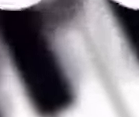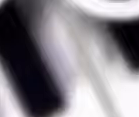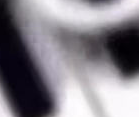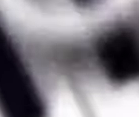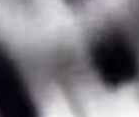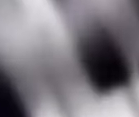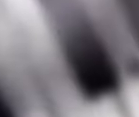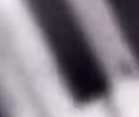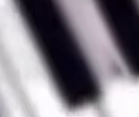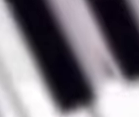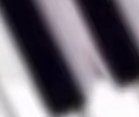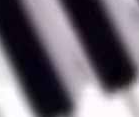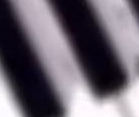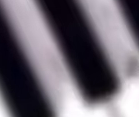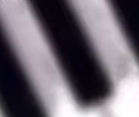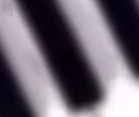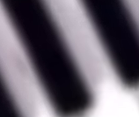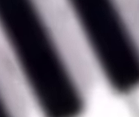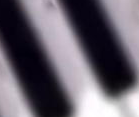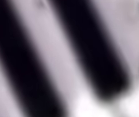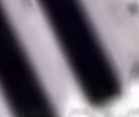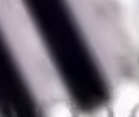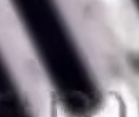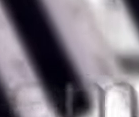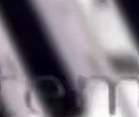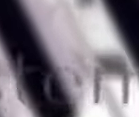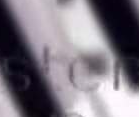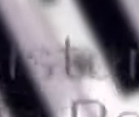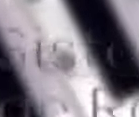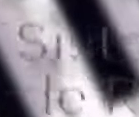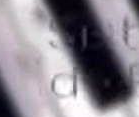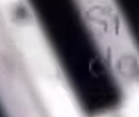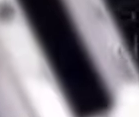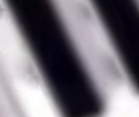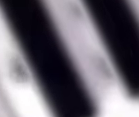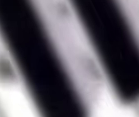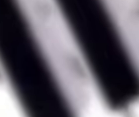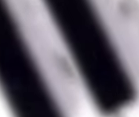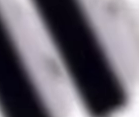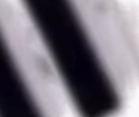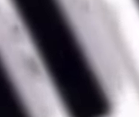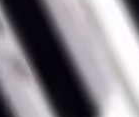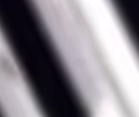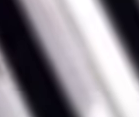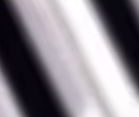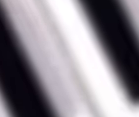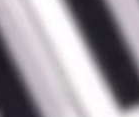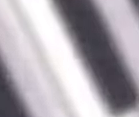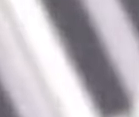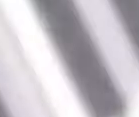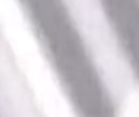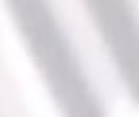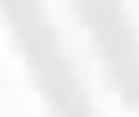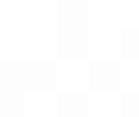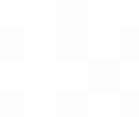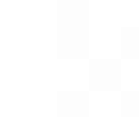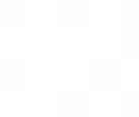composiciones de cada uno de los autores que se transmiten a diario por este medio de comunicación público.